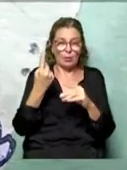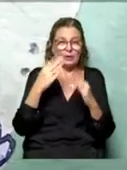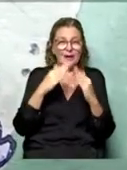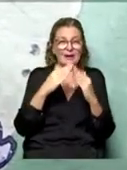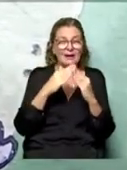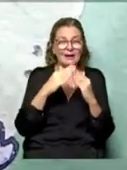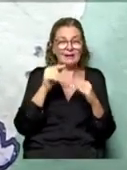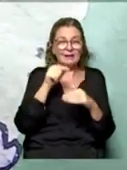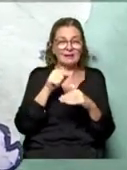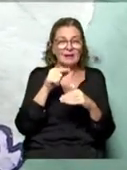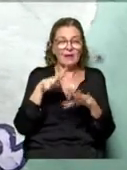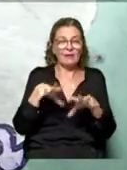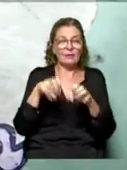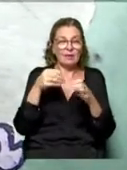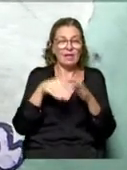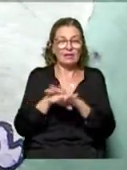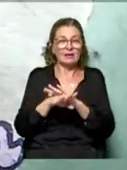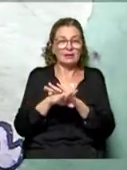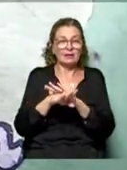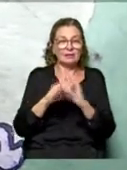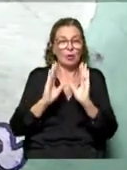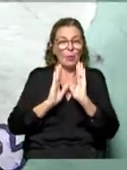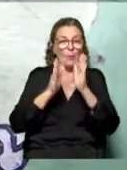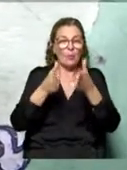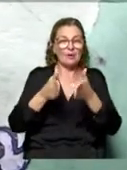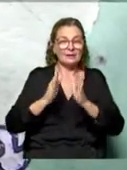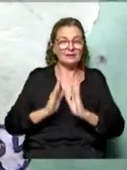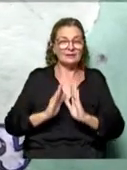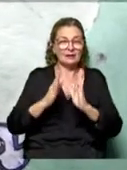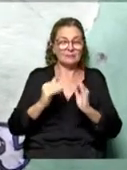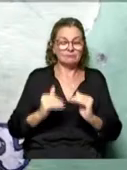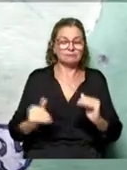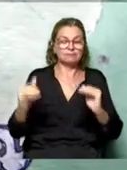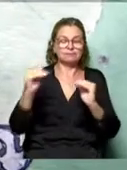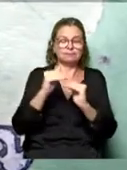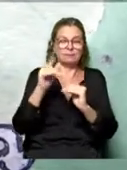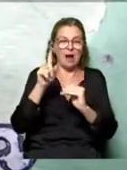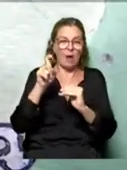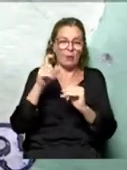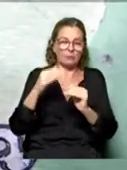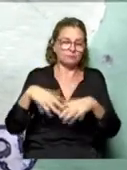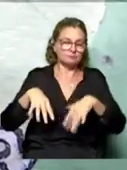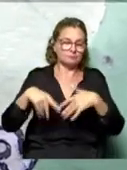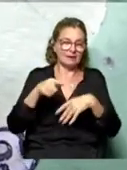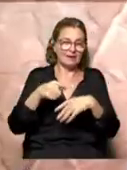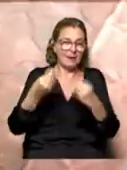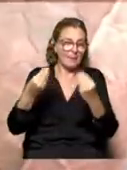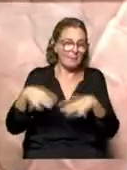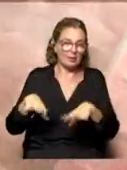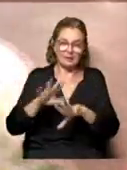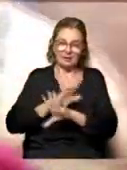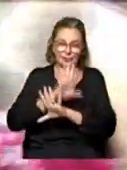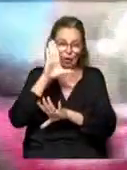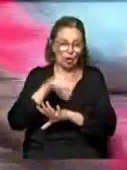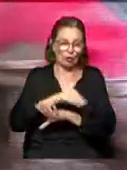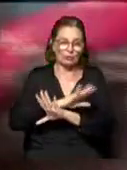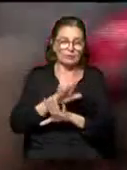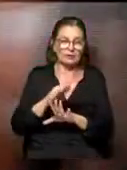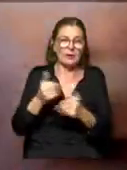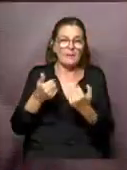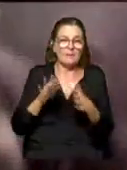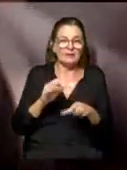de ellas vive dentro de la costanera del puente, o sea, y el puente desbordó con la lluvia y esa tiene pérdidas totales. Entonces, estamos funcionando desde que empezó la